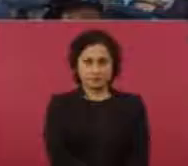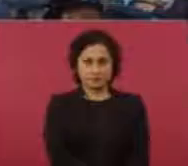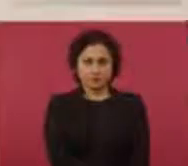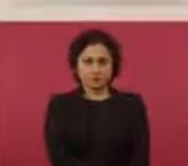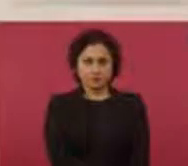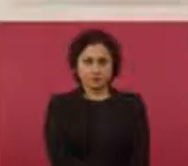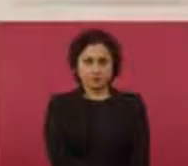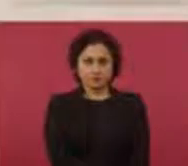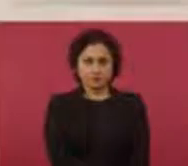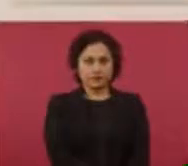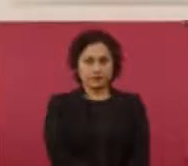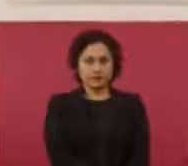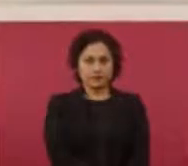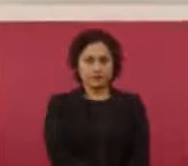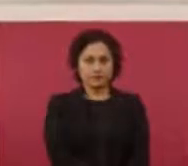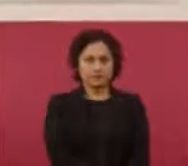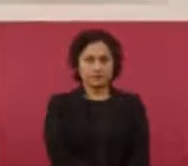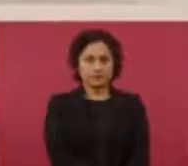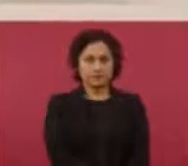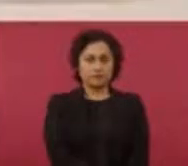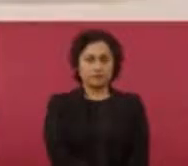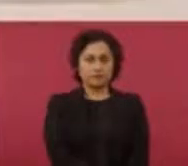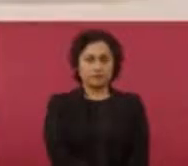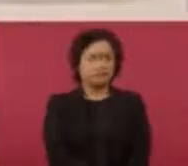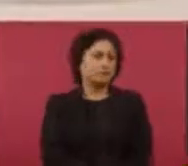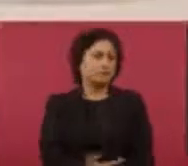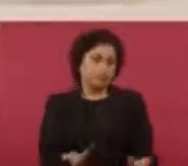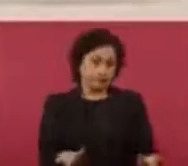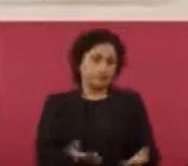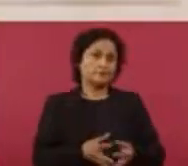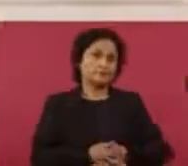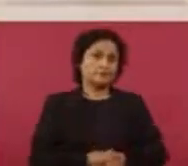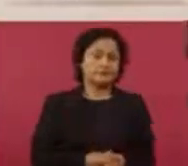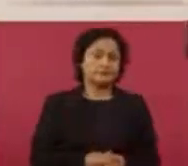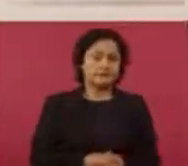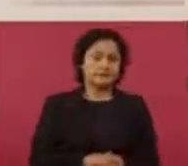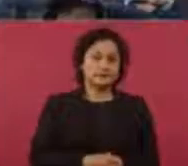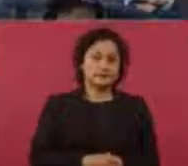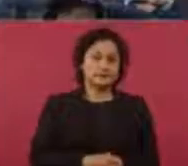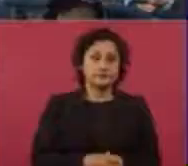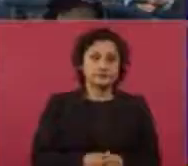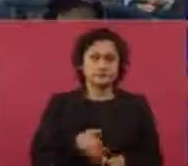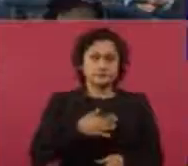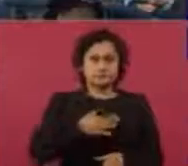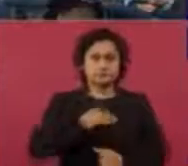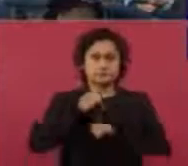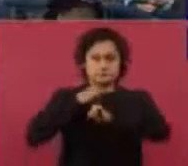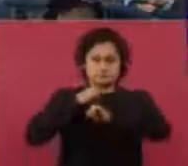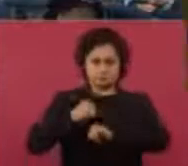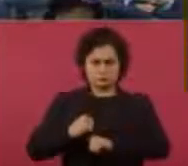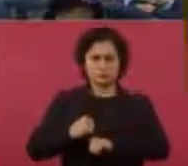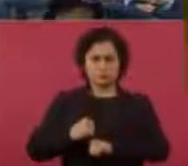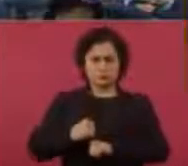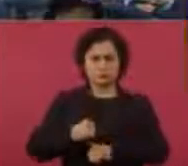peruano pero este entregamos lo de la alianza